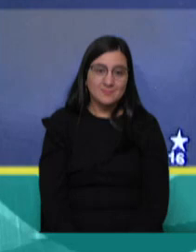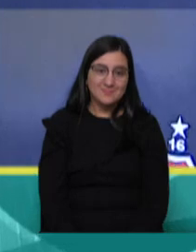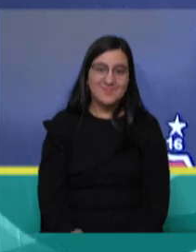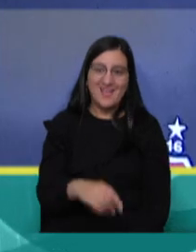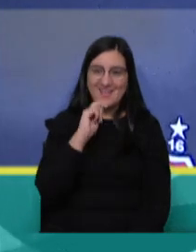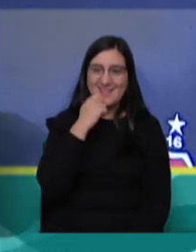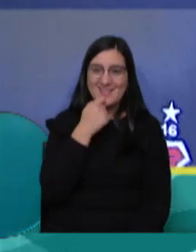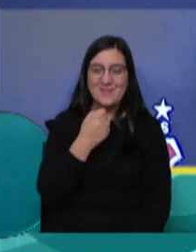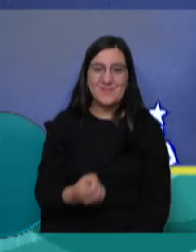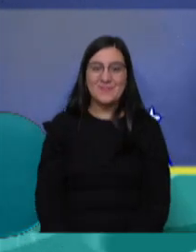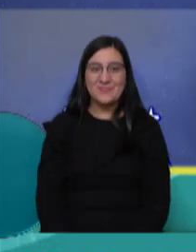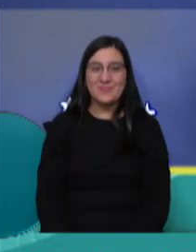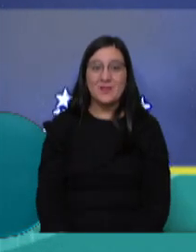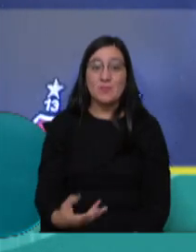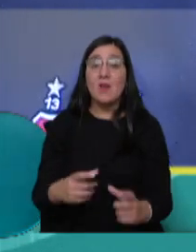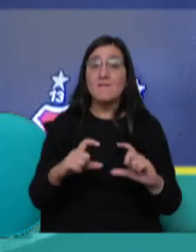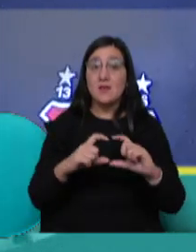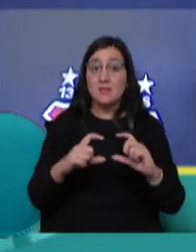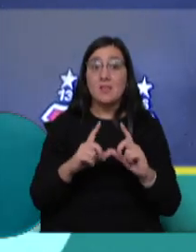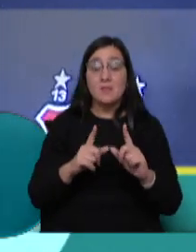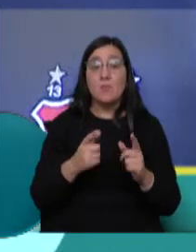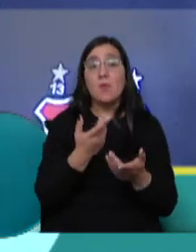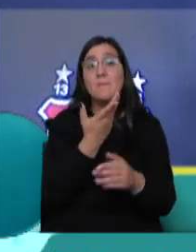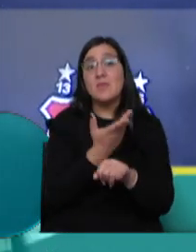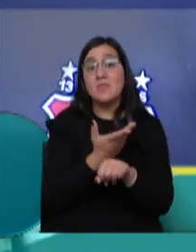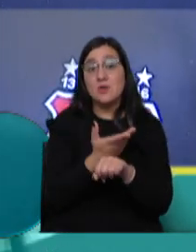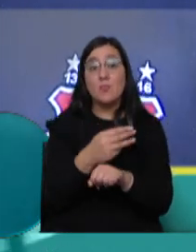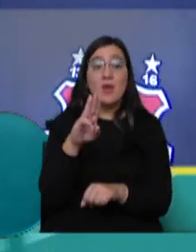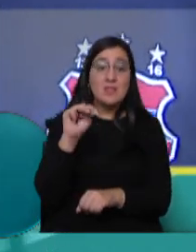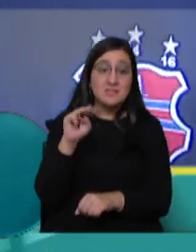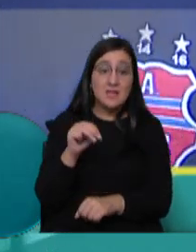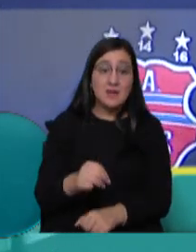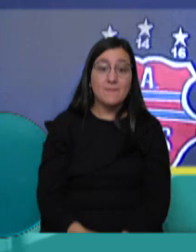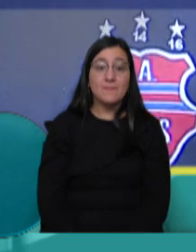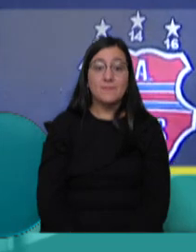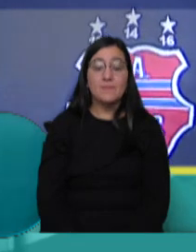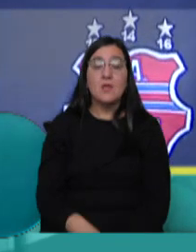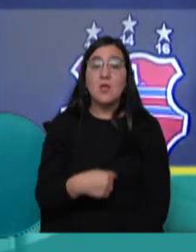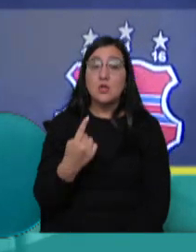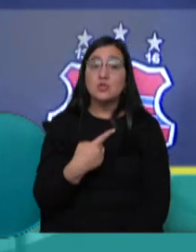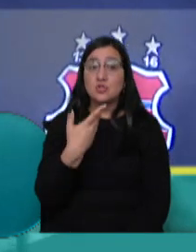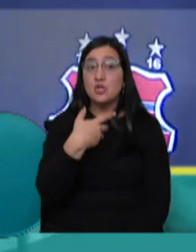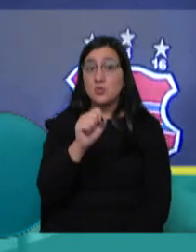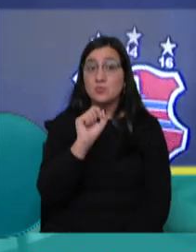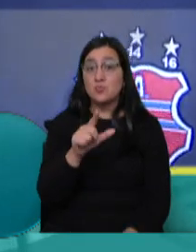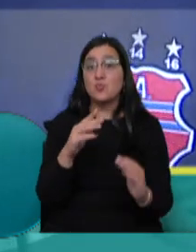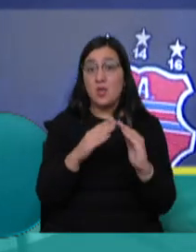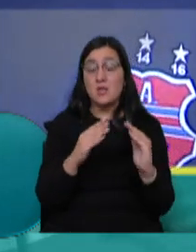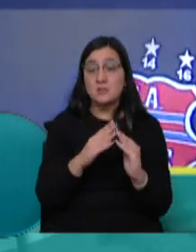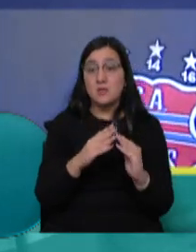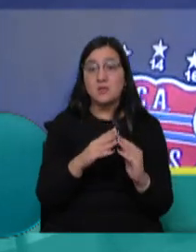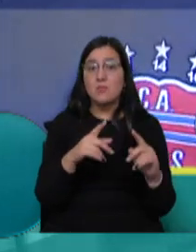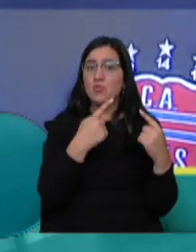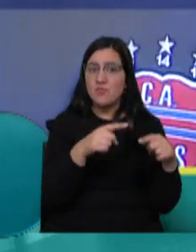muero. Que las barritas también nos pueden encargar por el Instagram, y nosotros tipo lo llevamos a domicilio, o sea, estamos haciendo todo ese